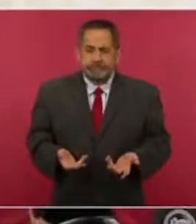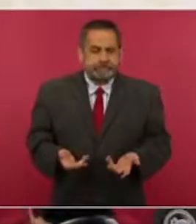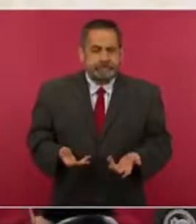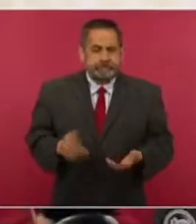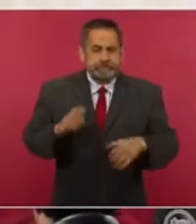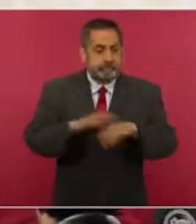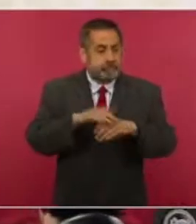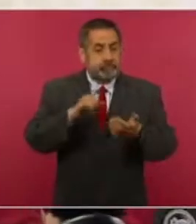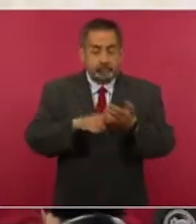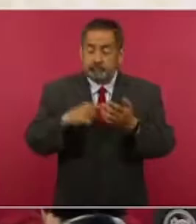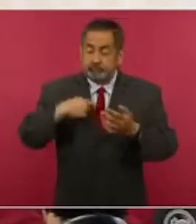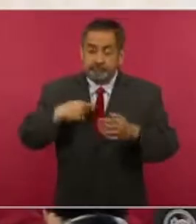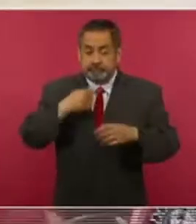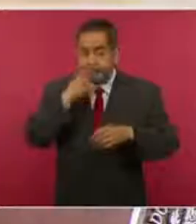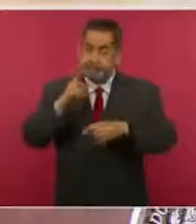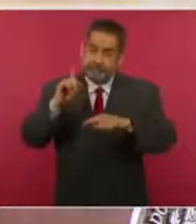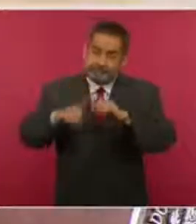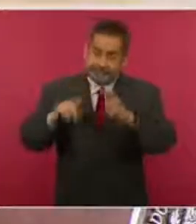hondo